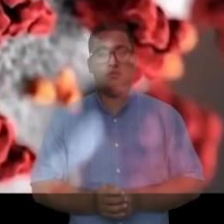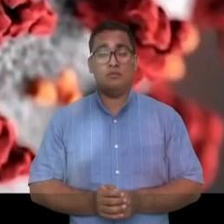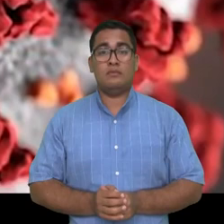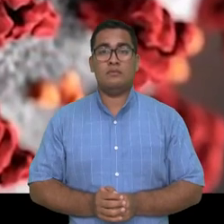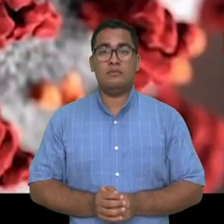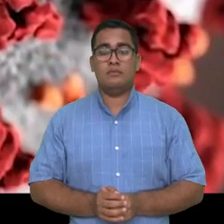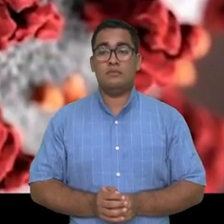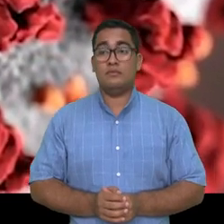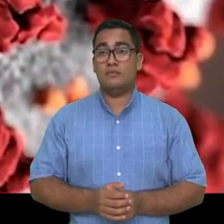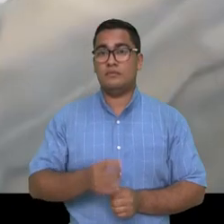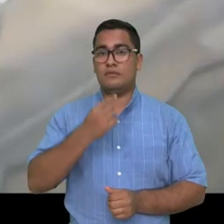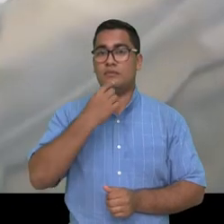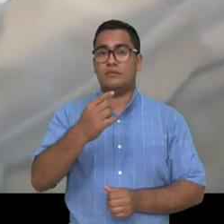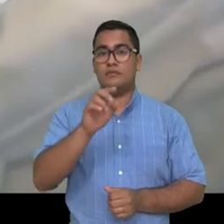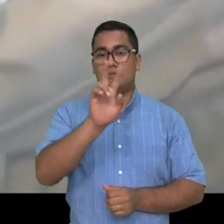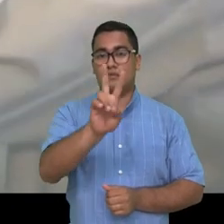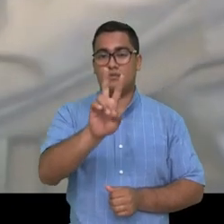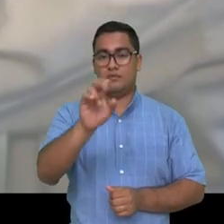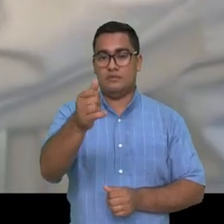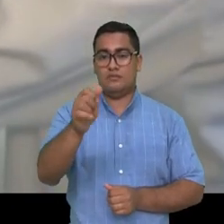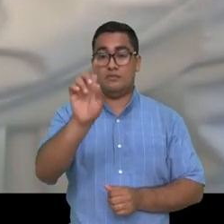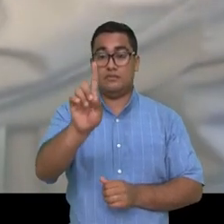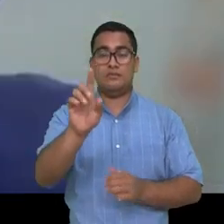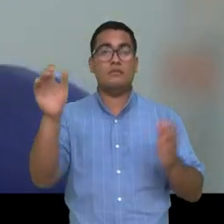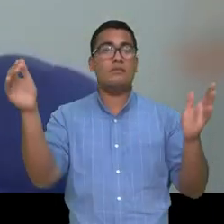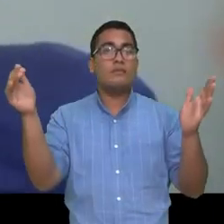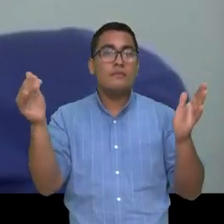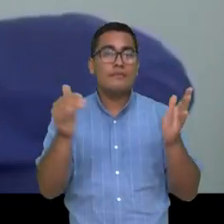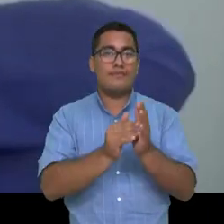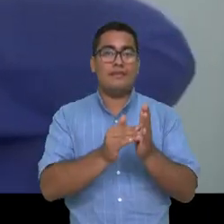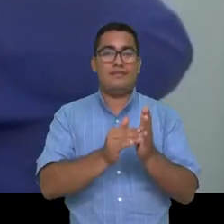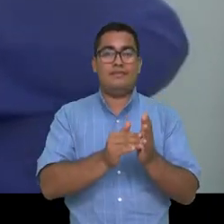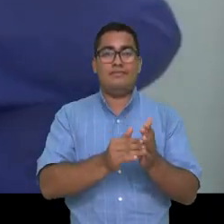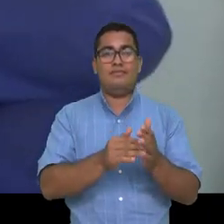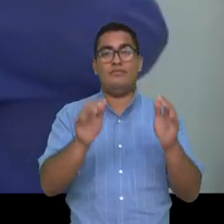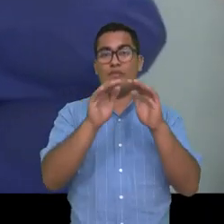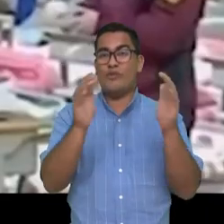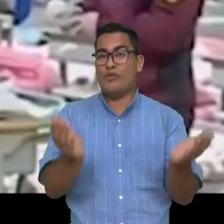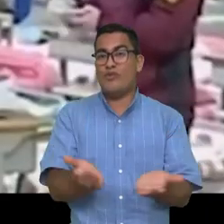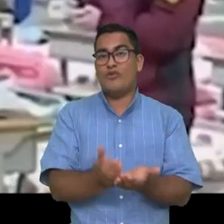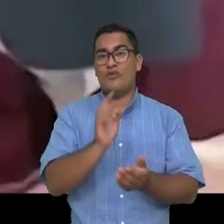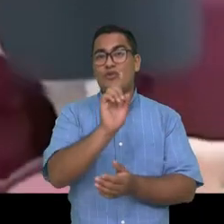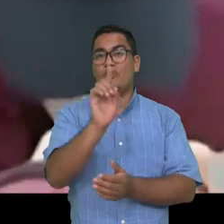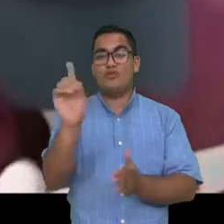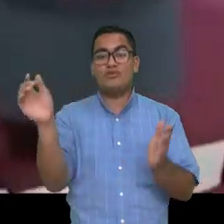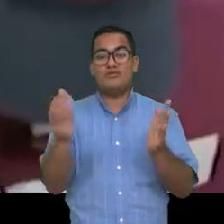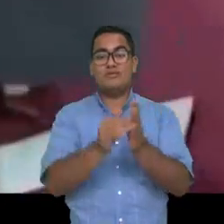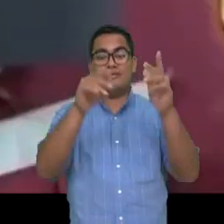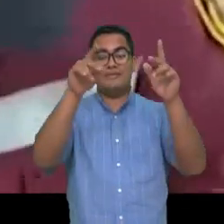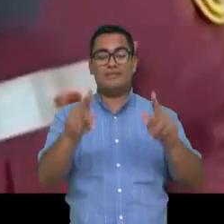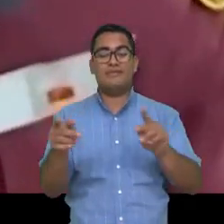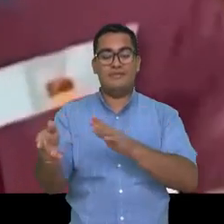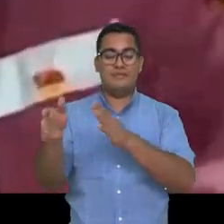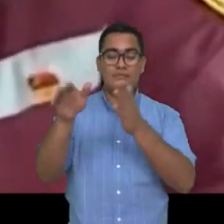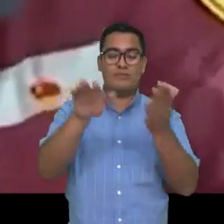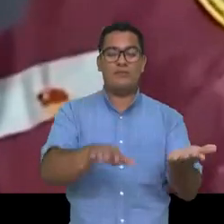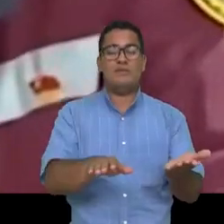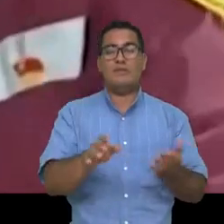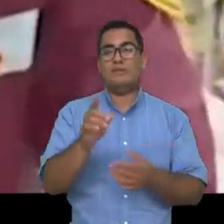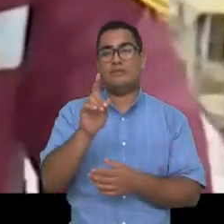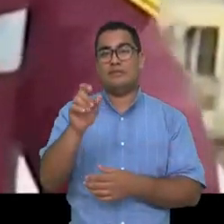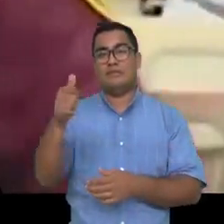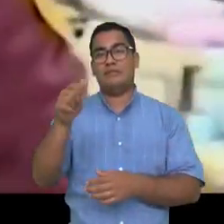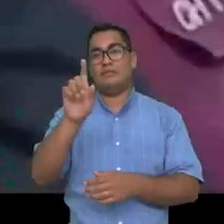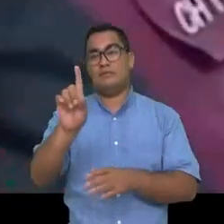Hasta el momento, más de 261 mil casos y 11 mil muertos en 171 países es el resultado que ha dejado